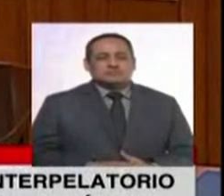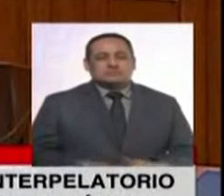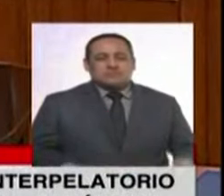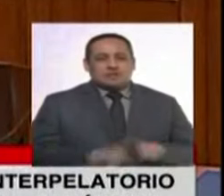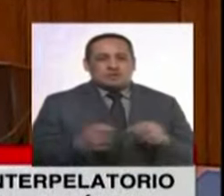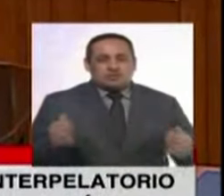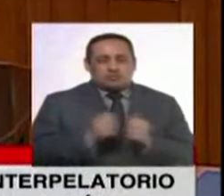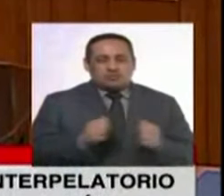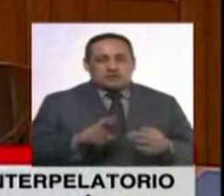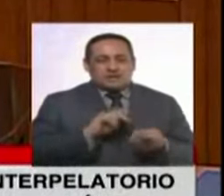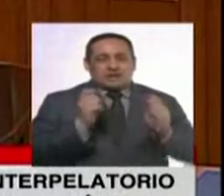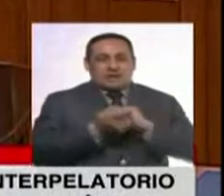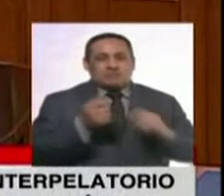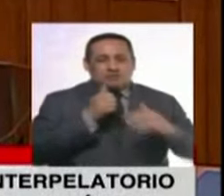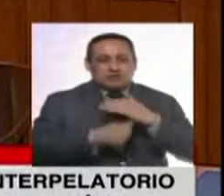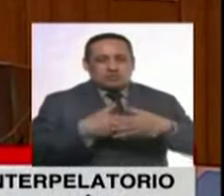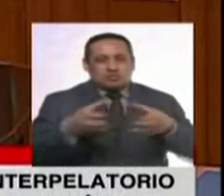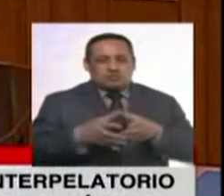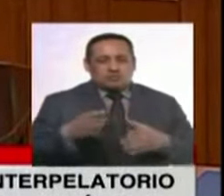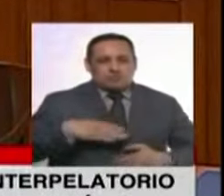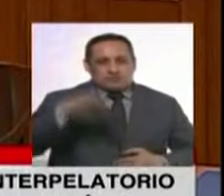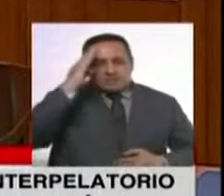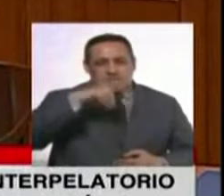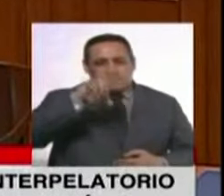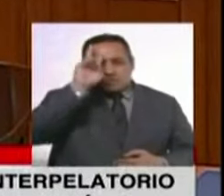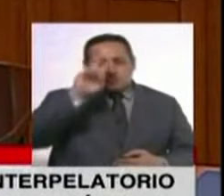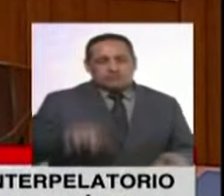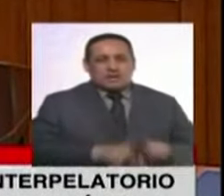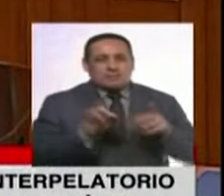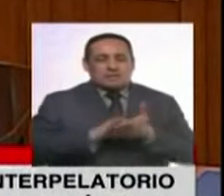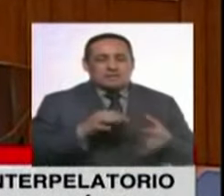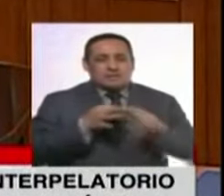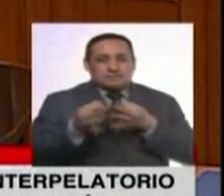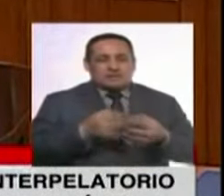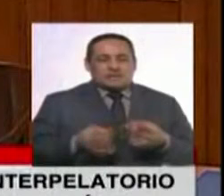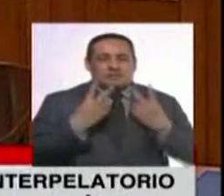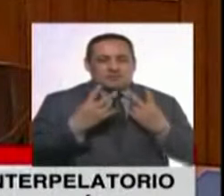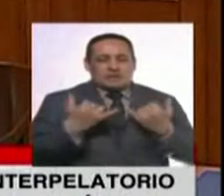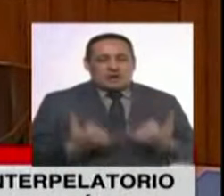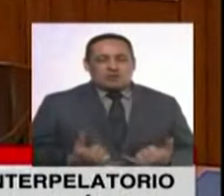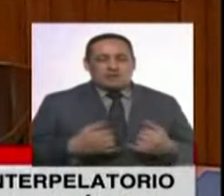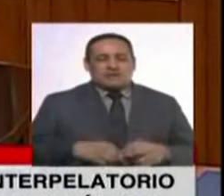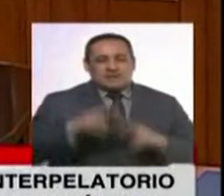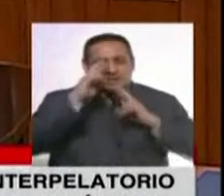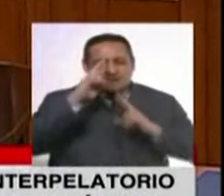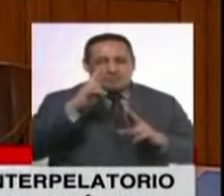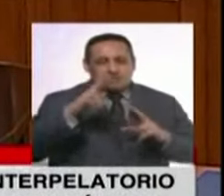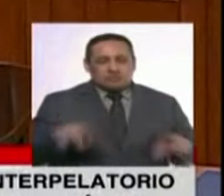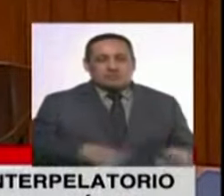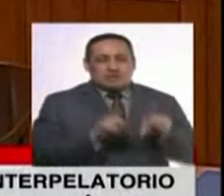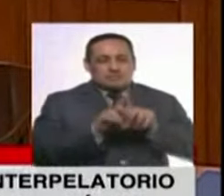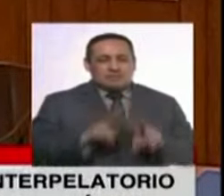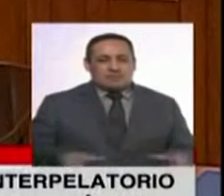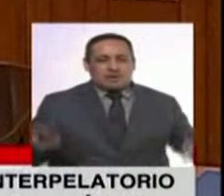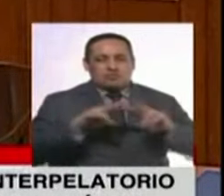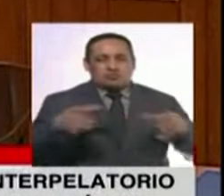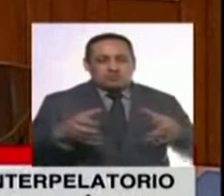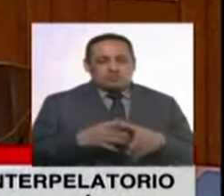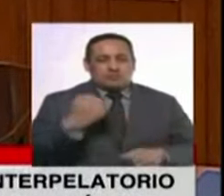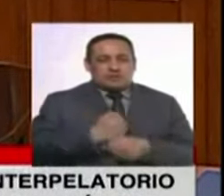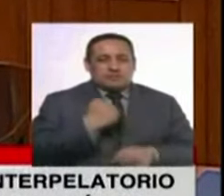con relación a cambios al interior de nuestra Policía Nacional del Perú debo aclarar que el respeto y reescrito a su